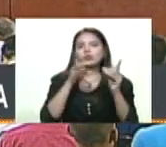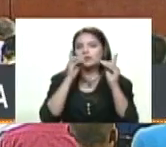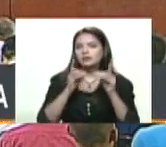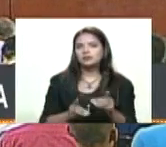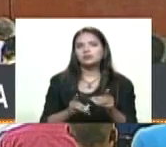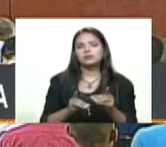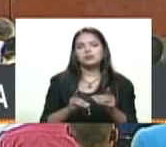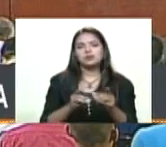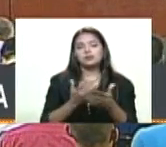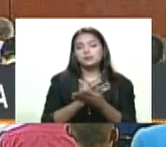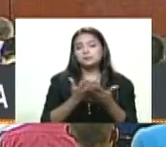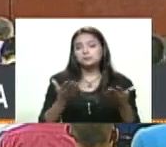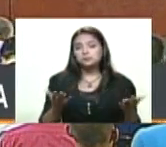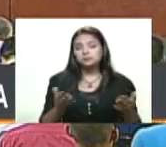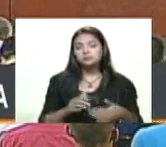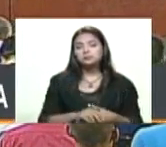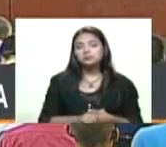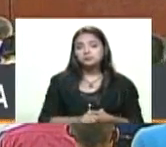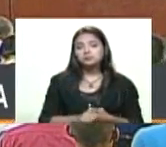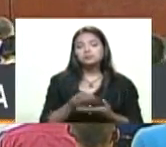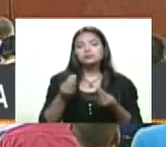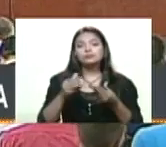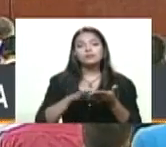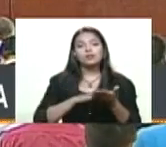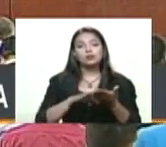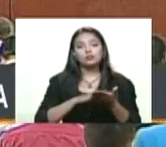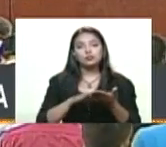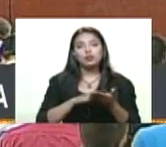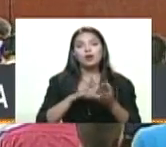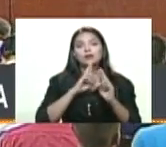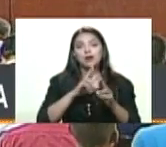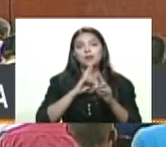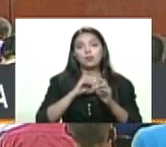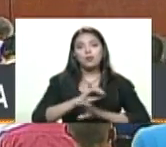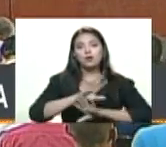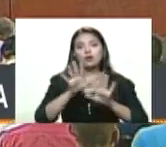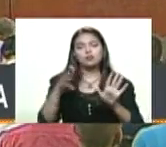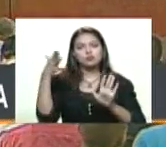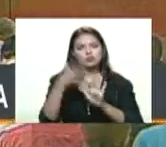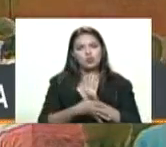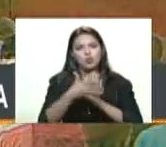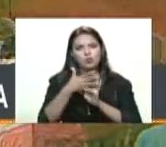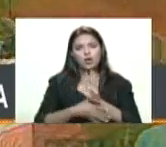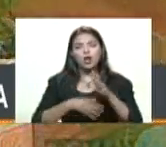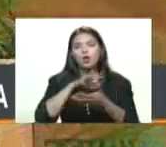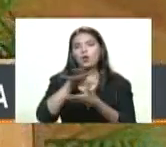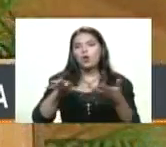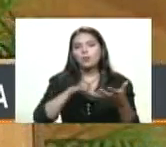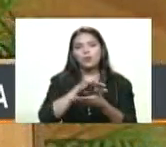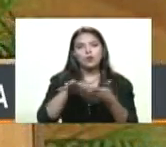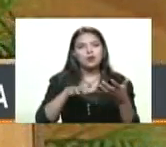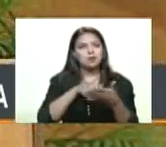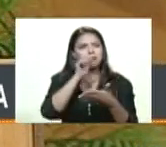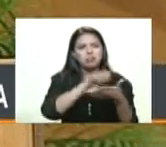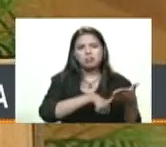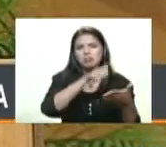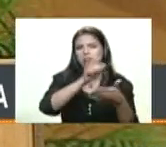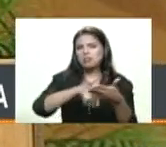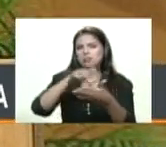demandas de soluciones y respuestas con respecto a los problemas de